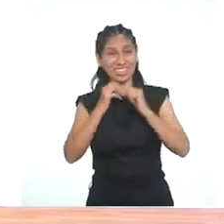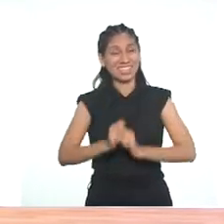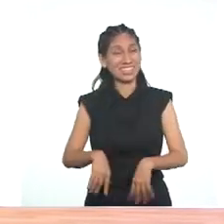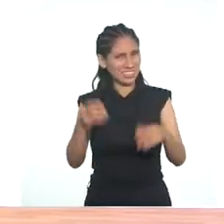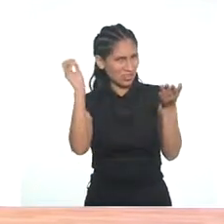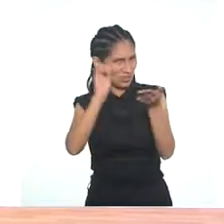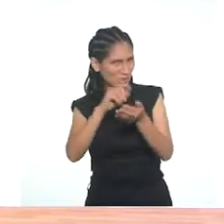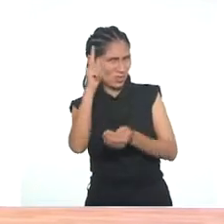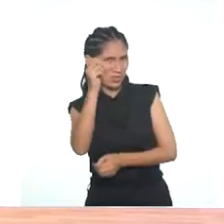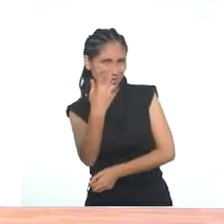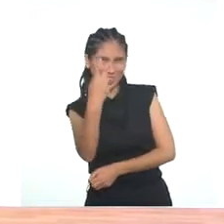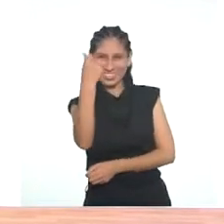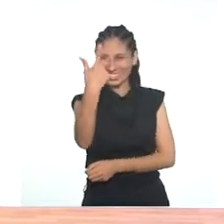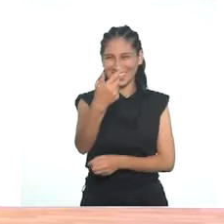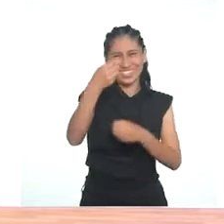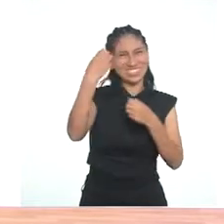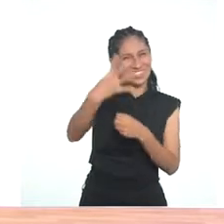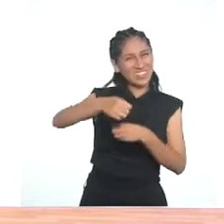1, 2, 3, 4, 5, 6. Y cambio.